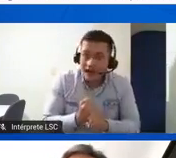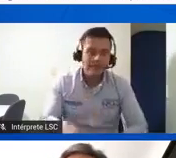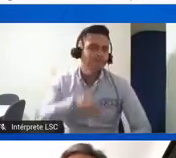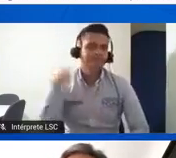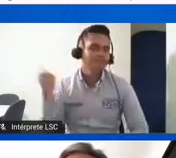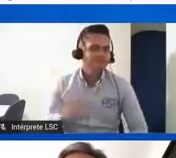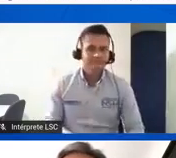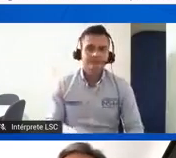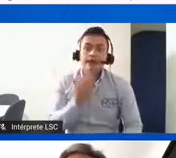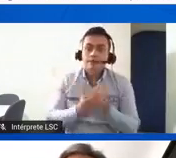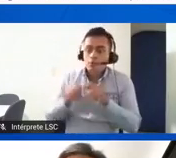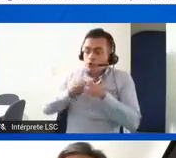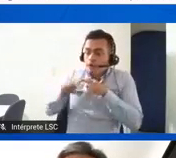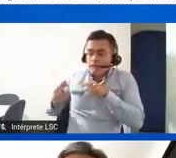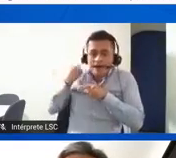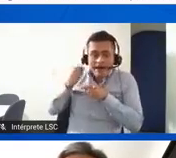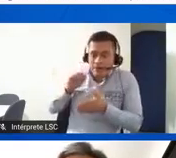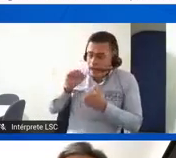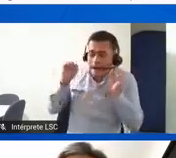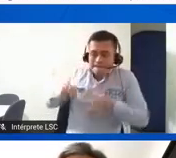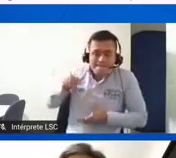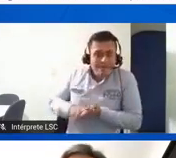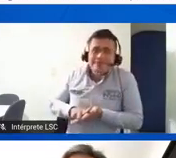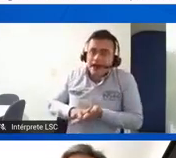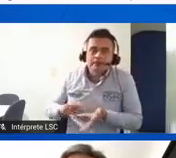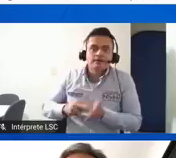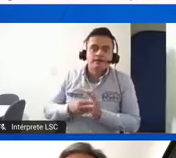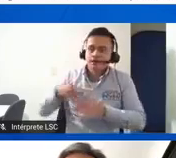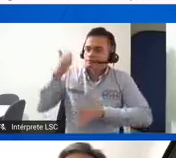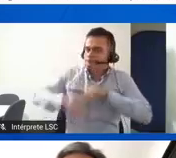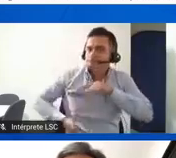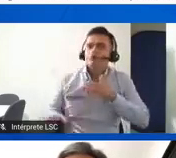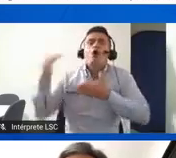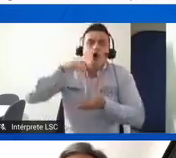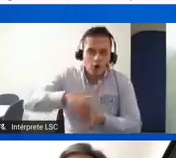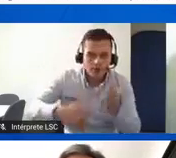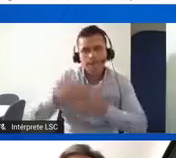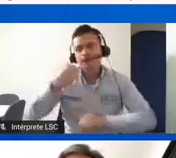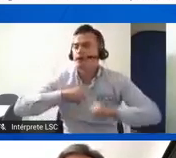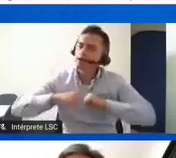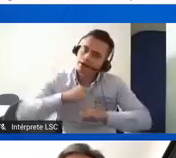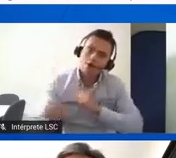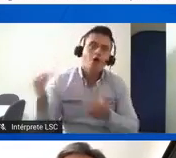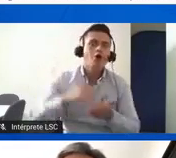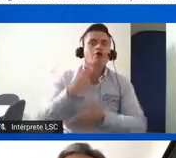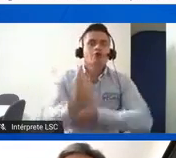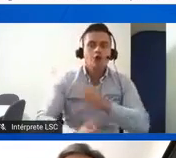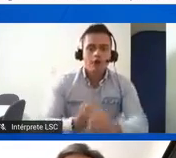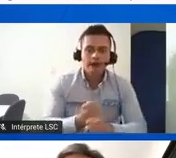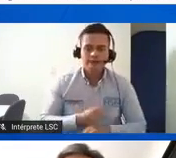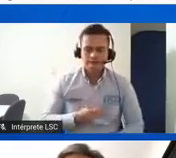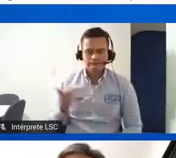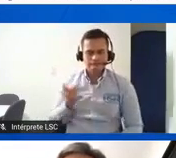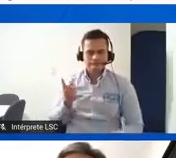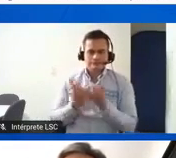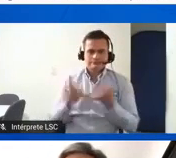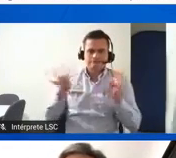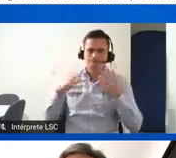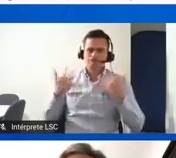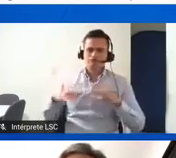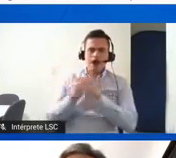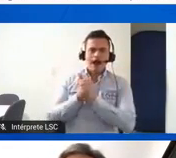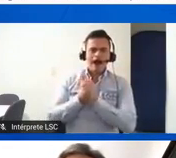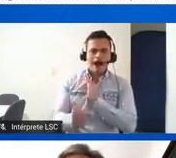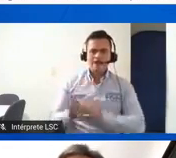pasada, había que volver a empezar desde cero. Y ellos fueron muy hábiles, los 2 senadores fueron muy